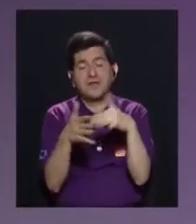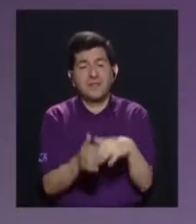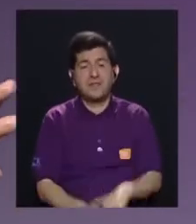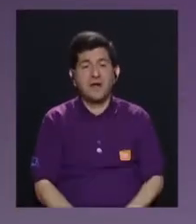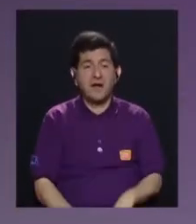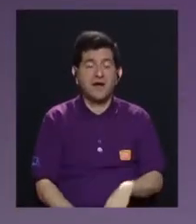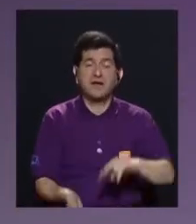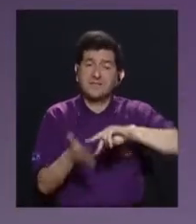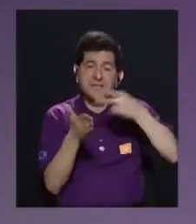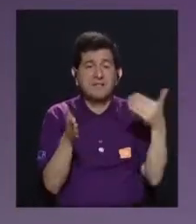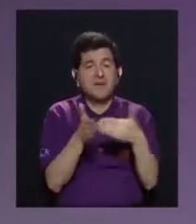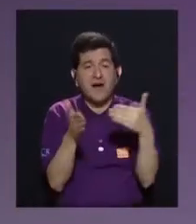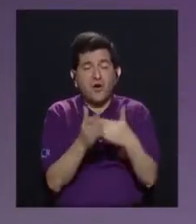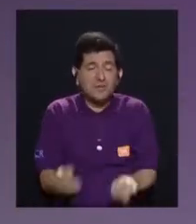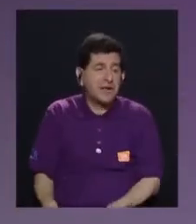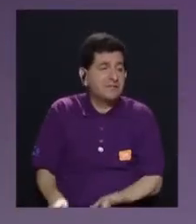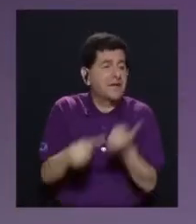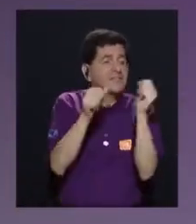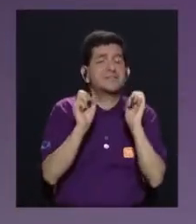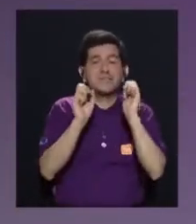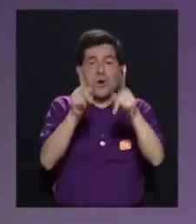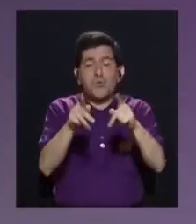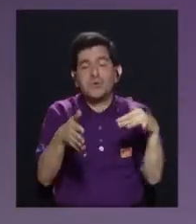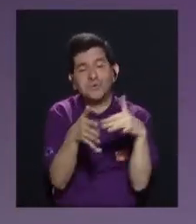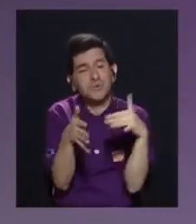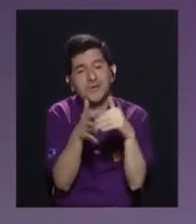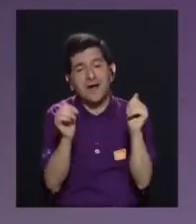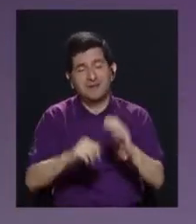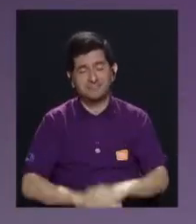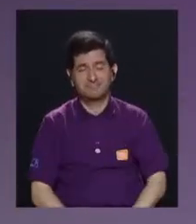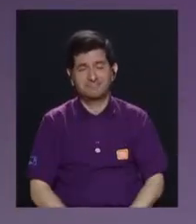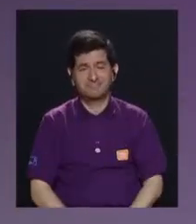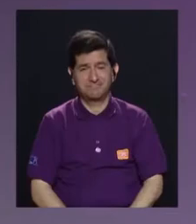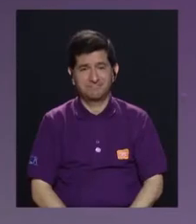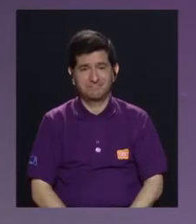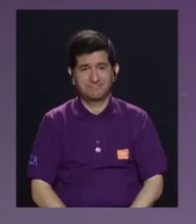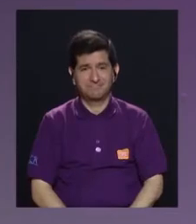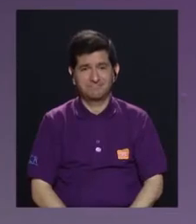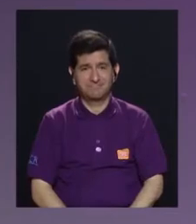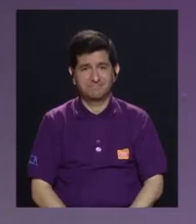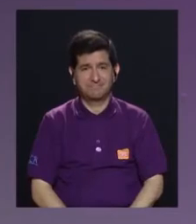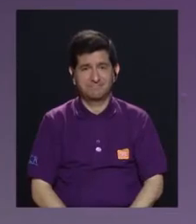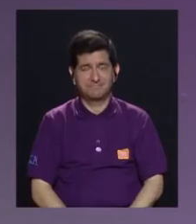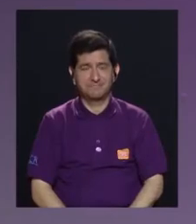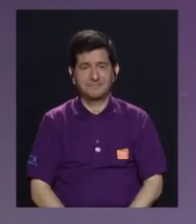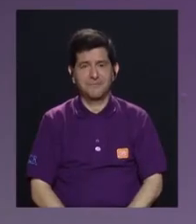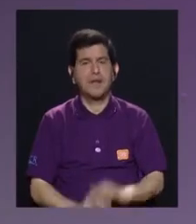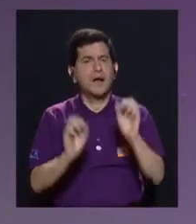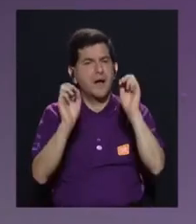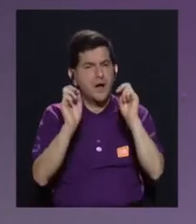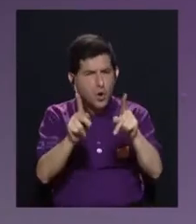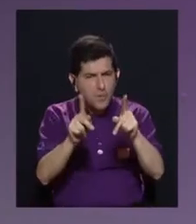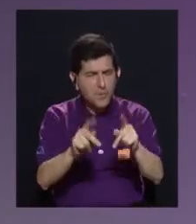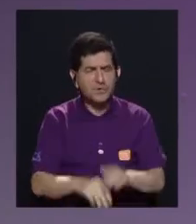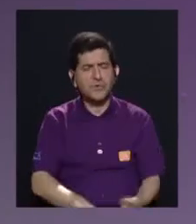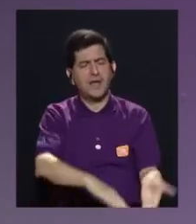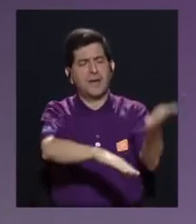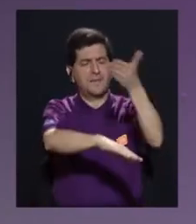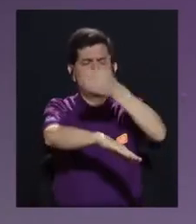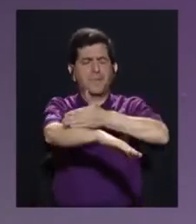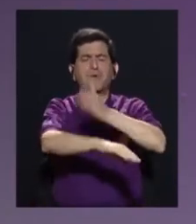no lo vuelven a expulsar de las oportunidades de formación es la posibilidad de que demos un salto